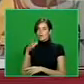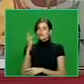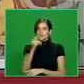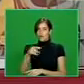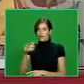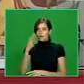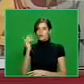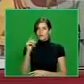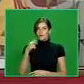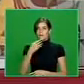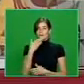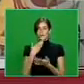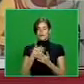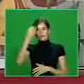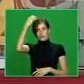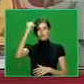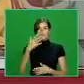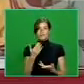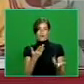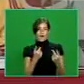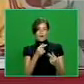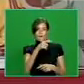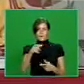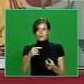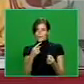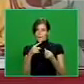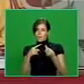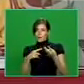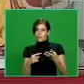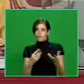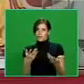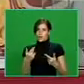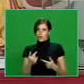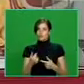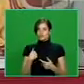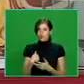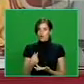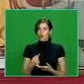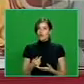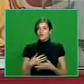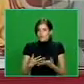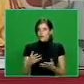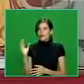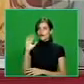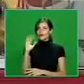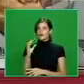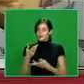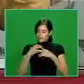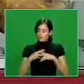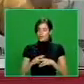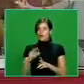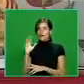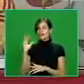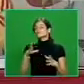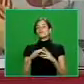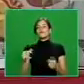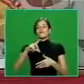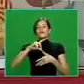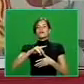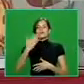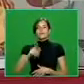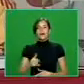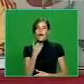pedí al rey si usted me da tantos hombres yo le rindo Caracas y al rendirle Caracas le rindo todo América